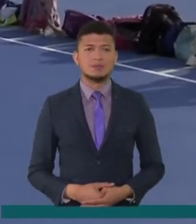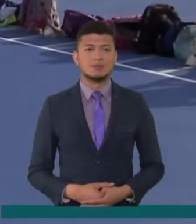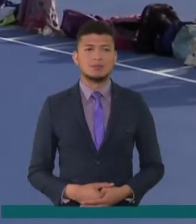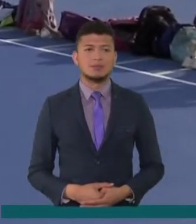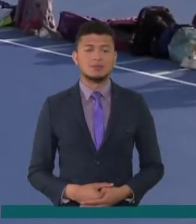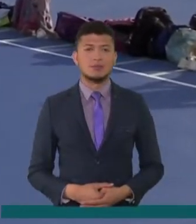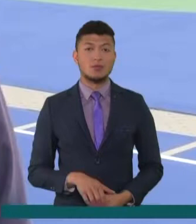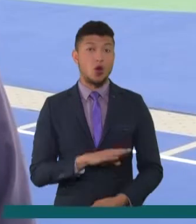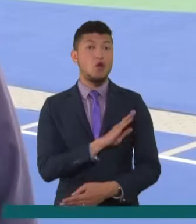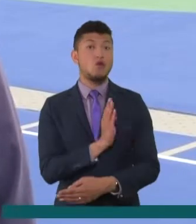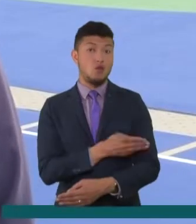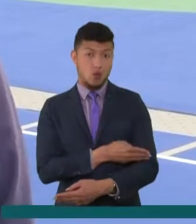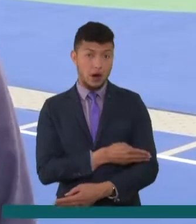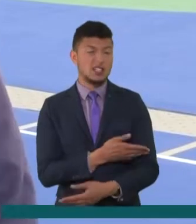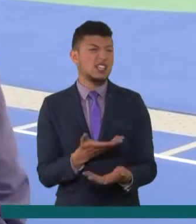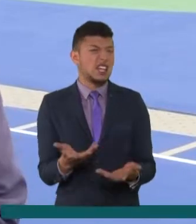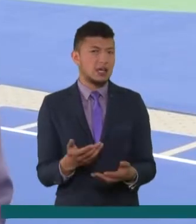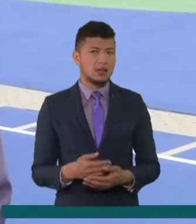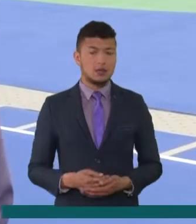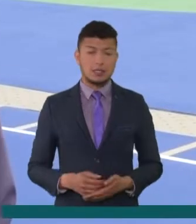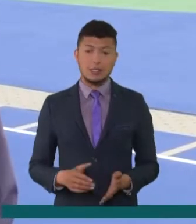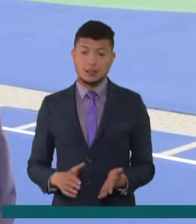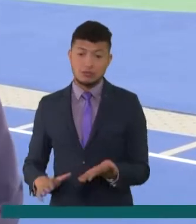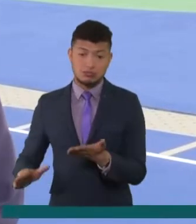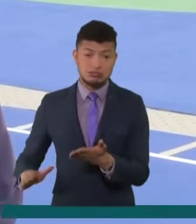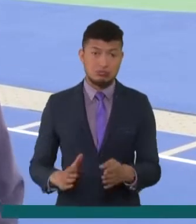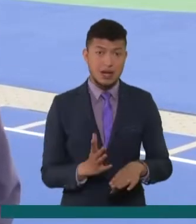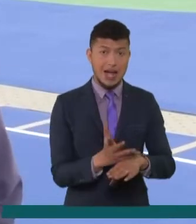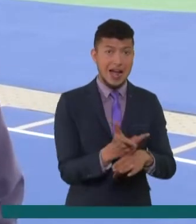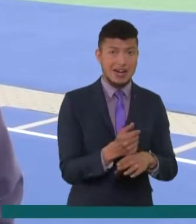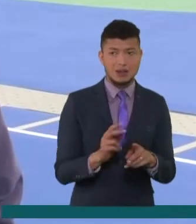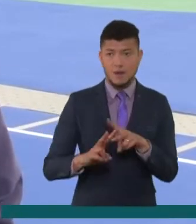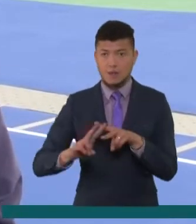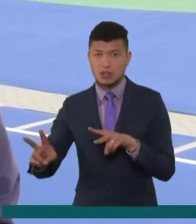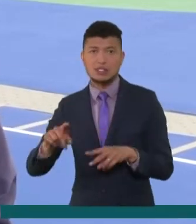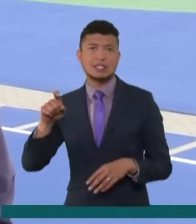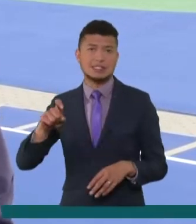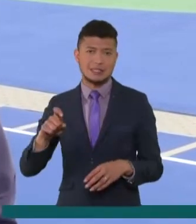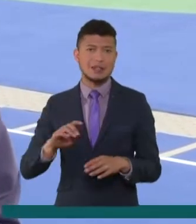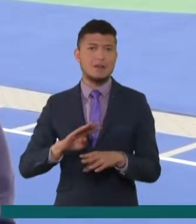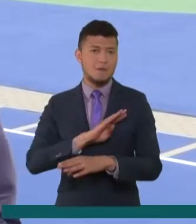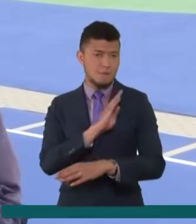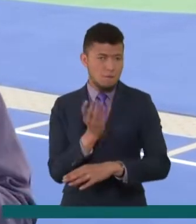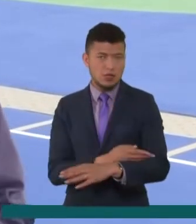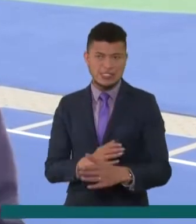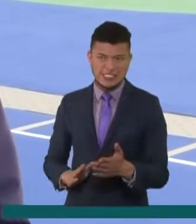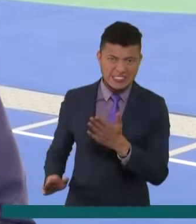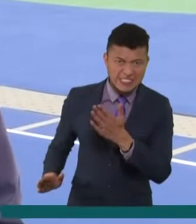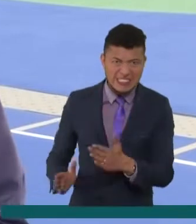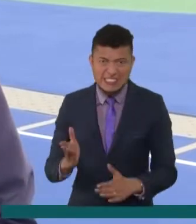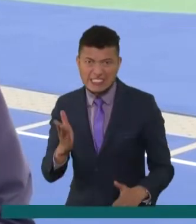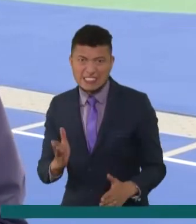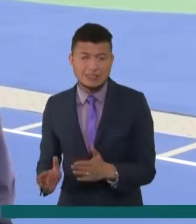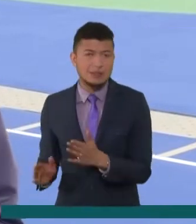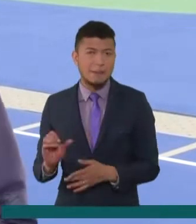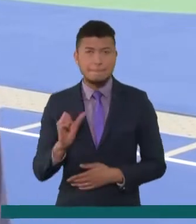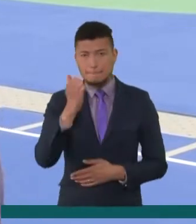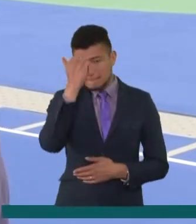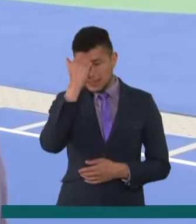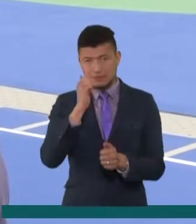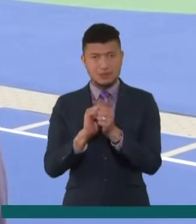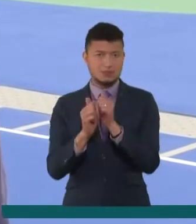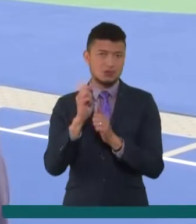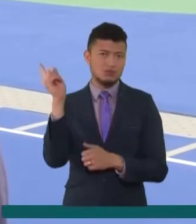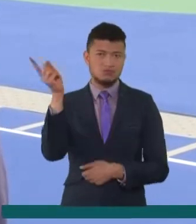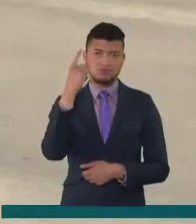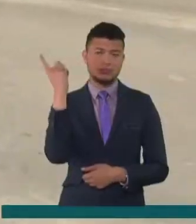es fuerza porque lo tanto patinaje artístico como de velocidad necesitan de fuerza que es la capacidad digamos base para